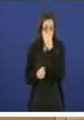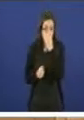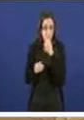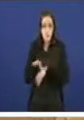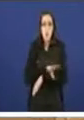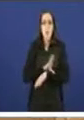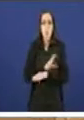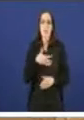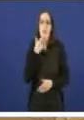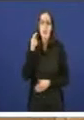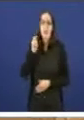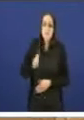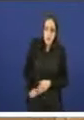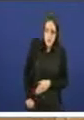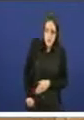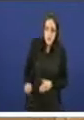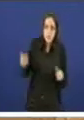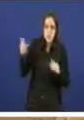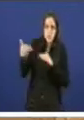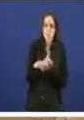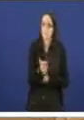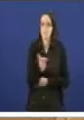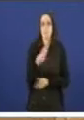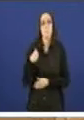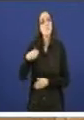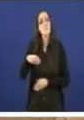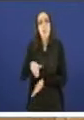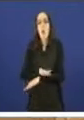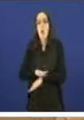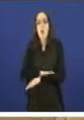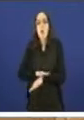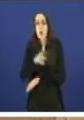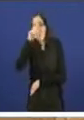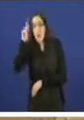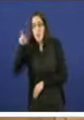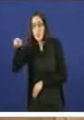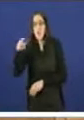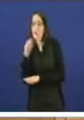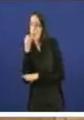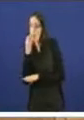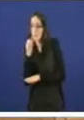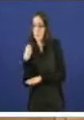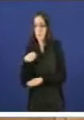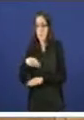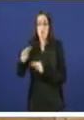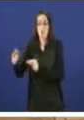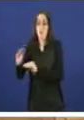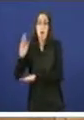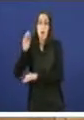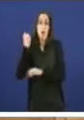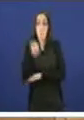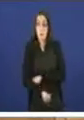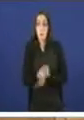rebaixou os salarios dos docentes, foi un goberno socialista en Madrid, un goberno ao que o Bloque apoiou durante anos, o que fixo que os